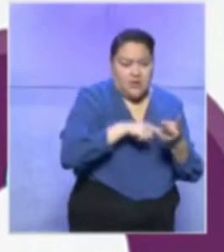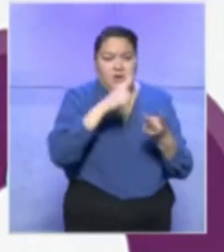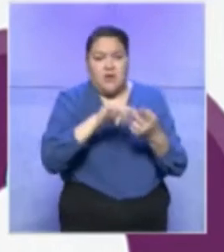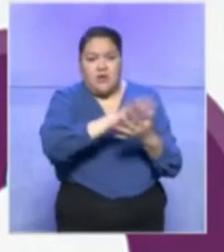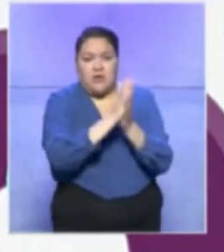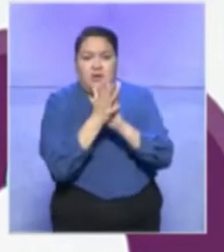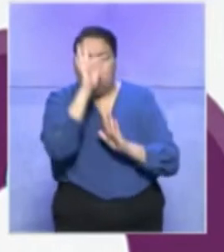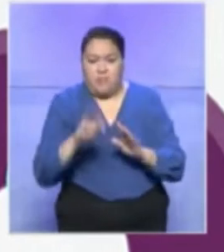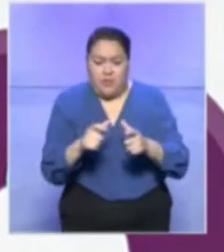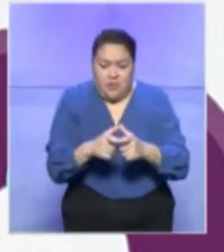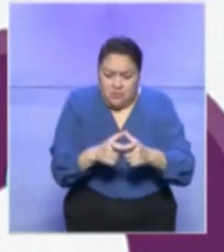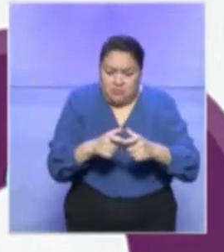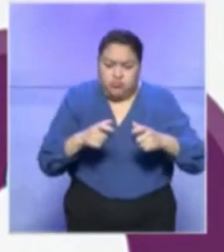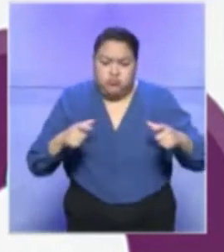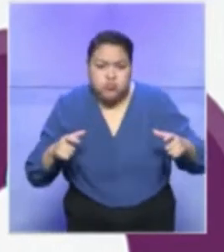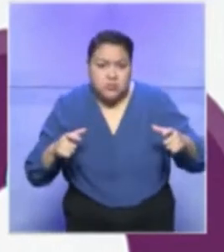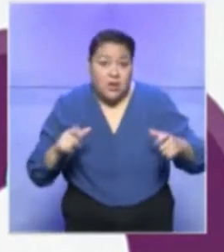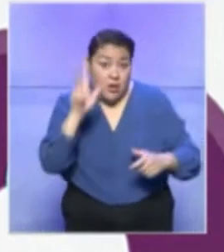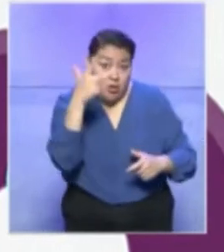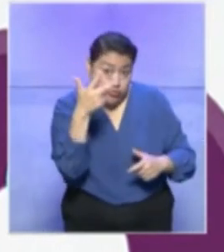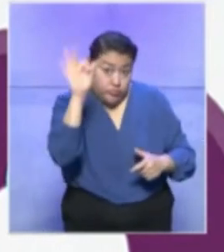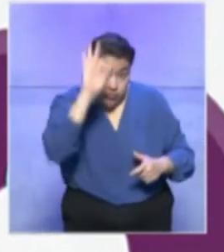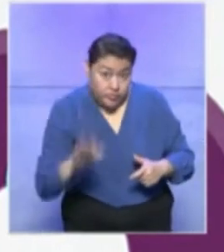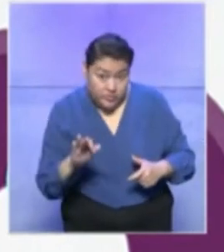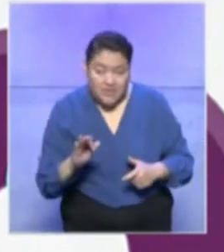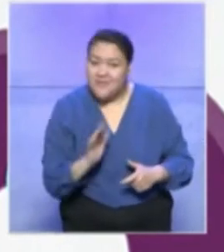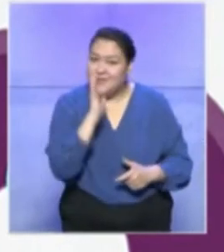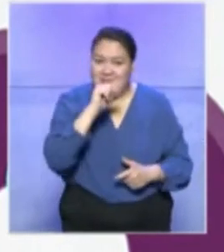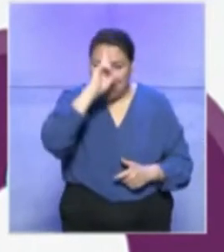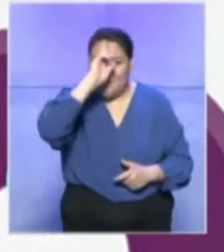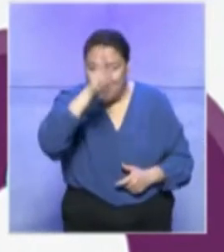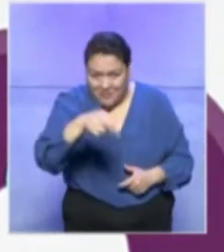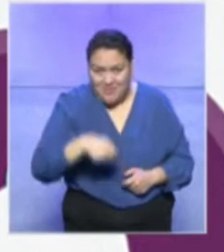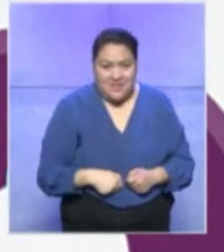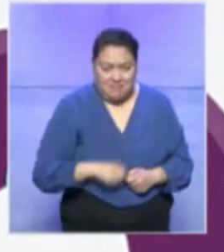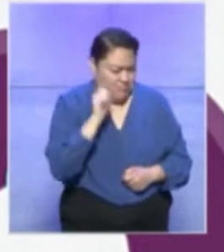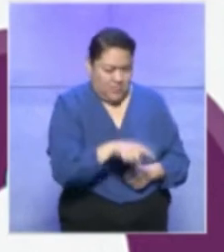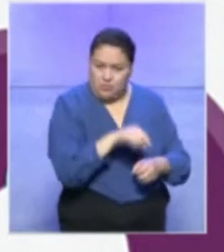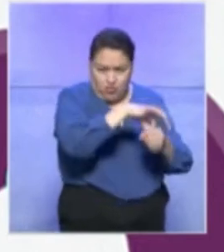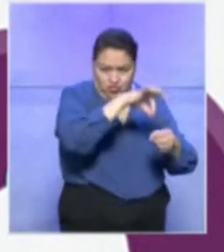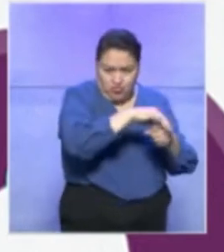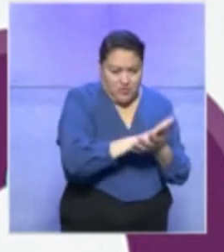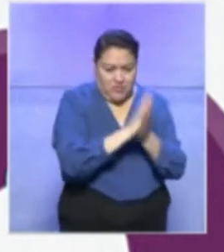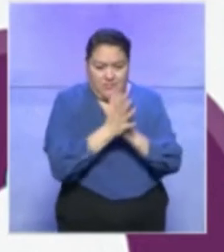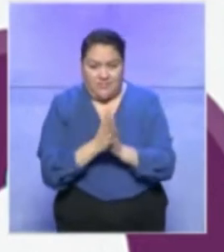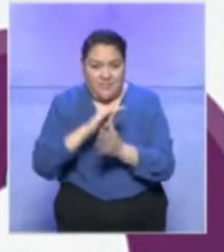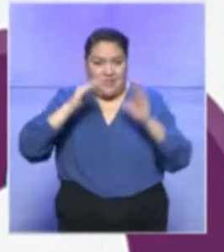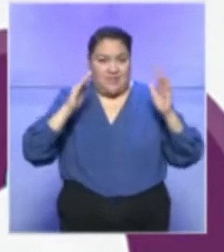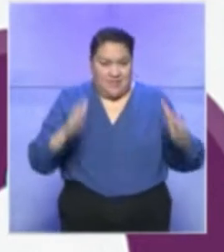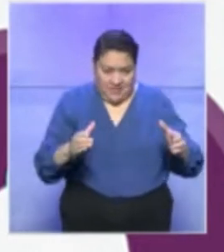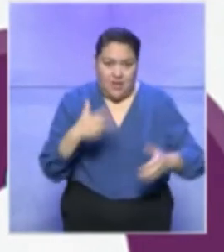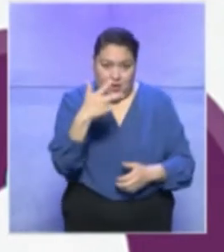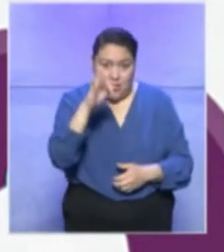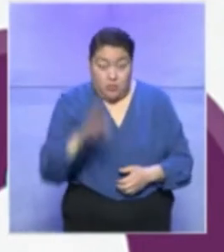porcentaje del total de la Cámara que excede en 8 puntos a su porcentaje de votación nacional emitida. Esta base no se aplicará al